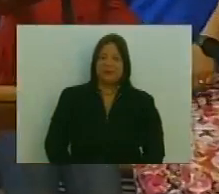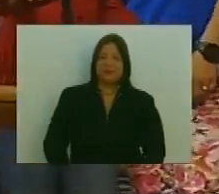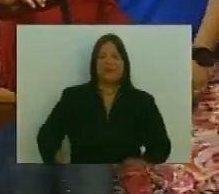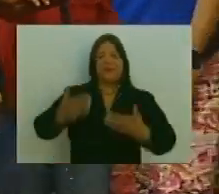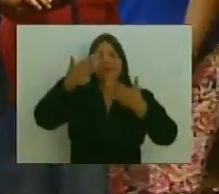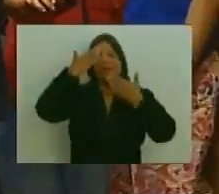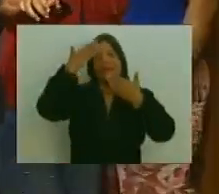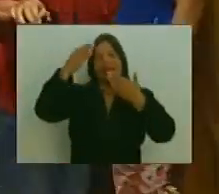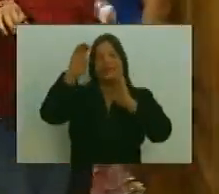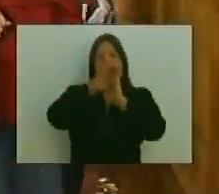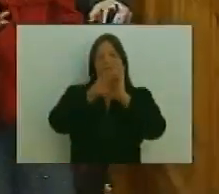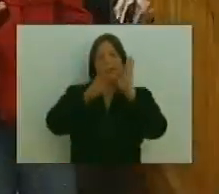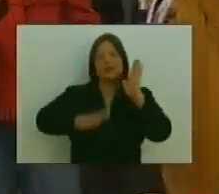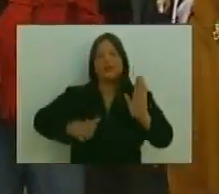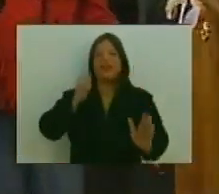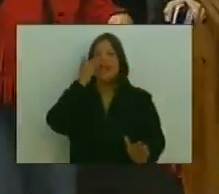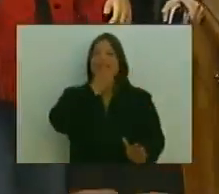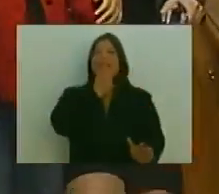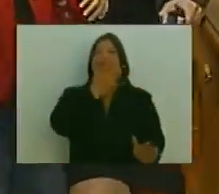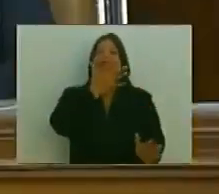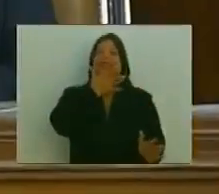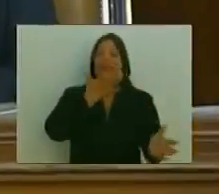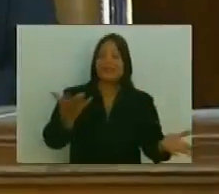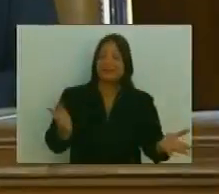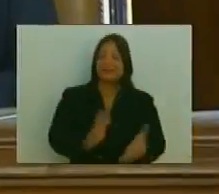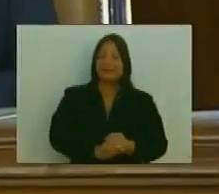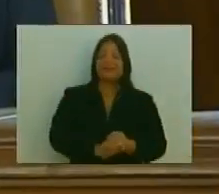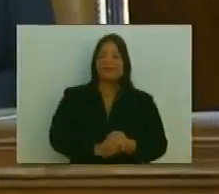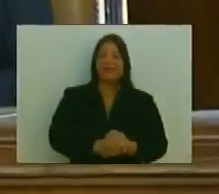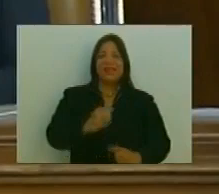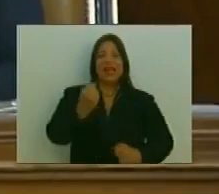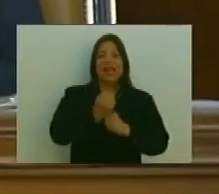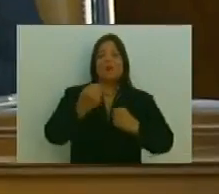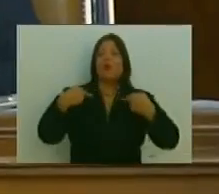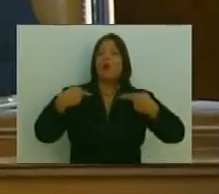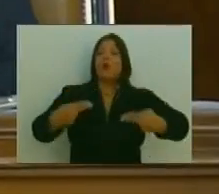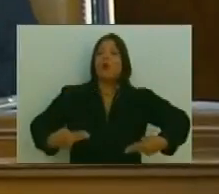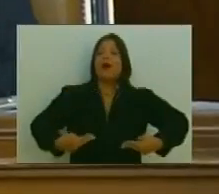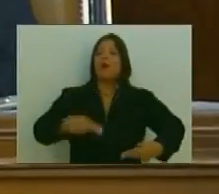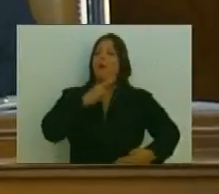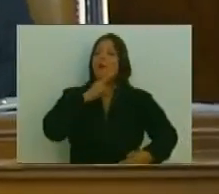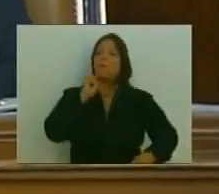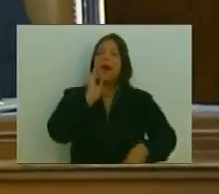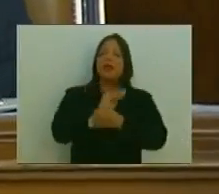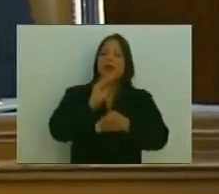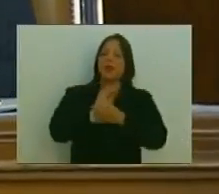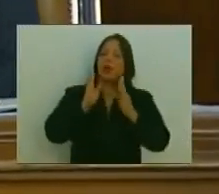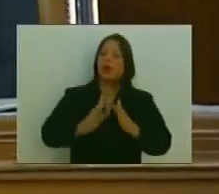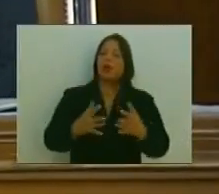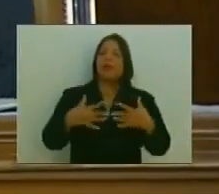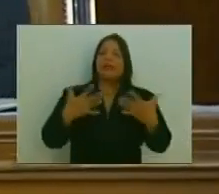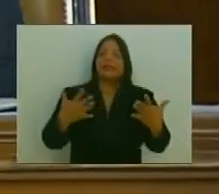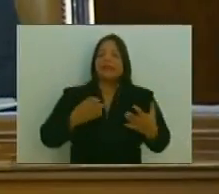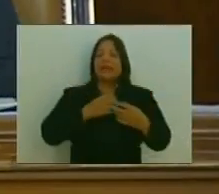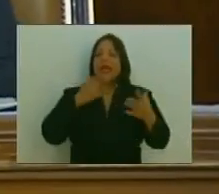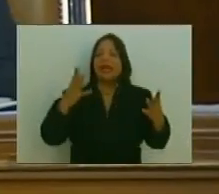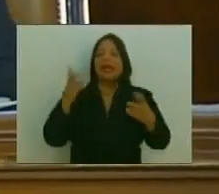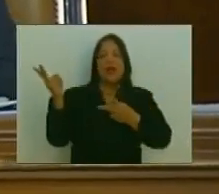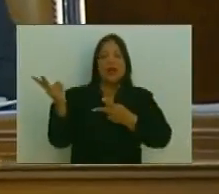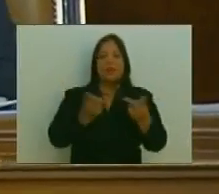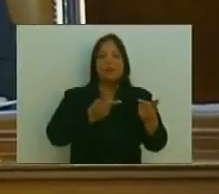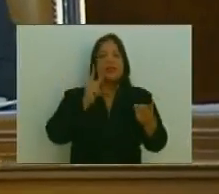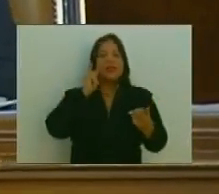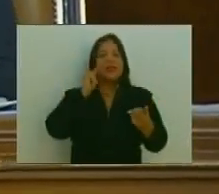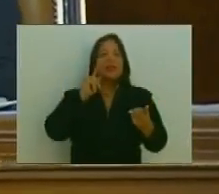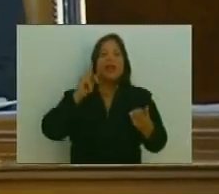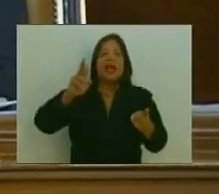Gracias a la constituyente Linda Barbosa y a su aporte humano como madre cuidadora. Yo quiero invitar ahora a